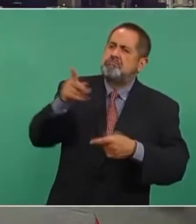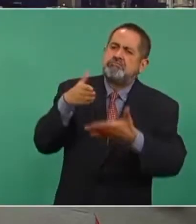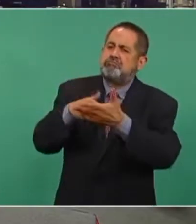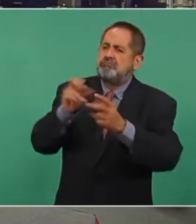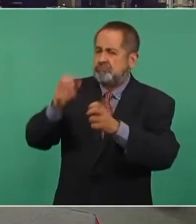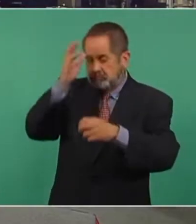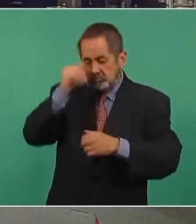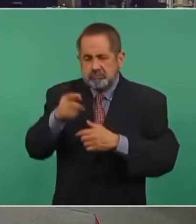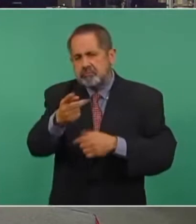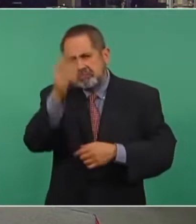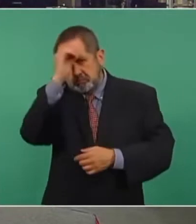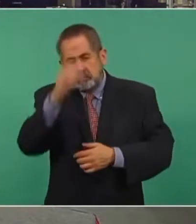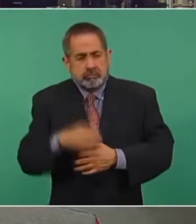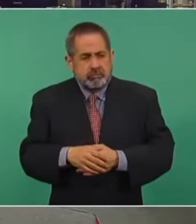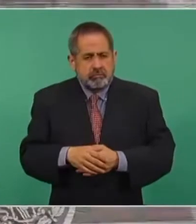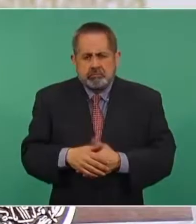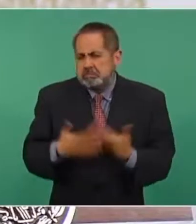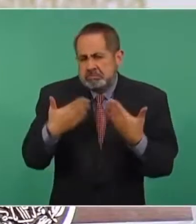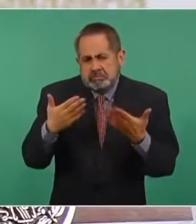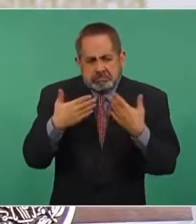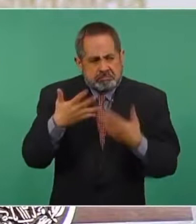Está en su derecho de hacerlo.